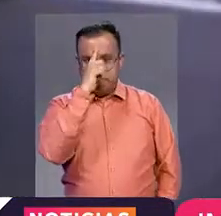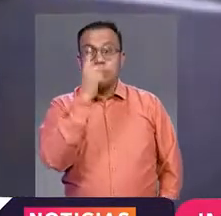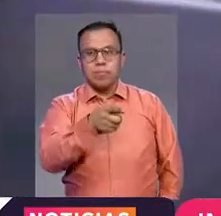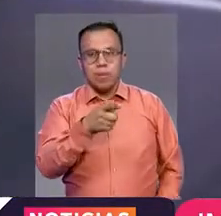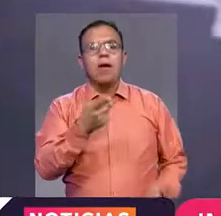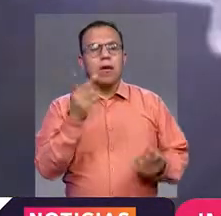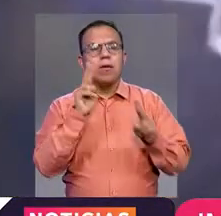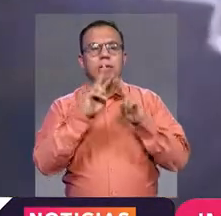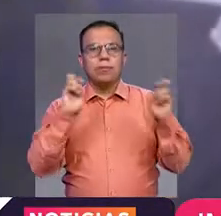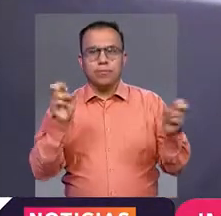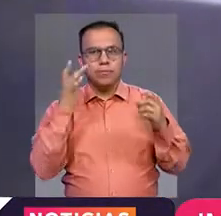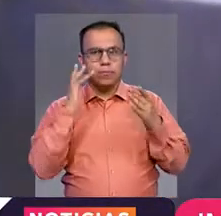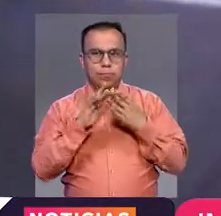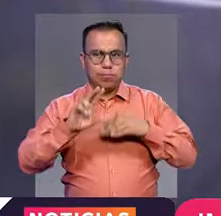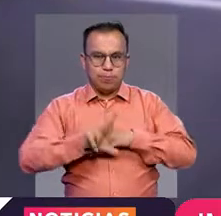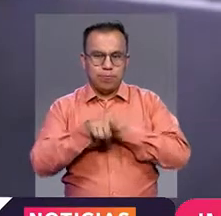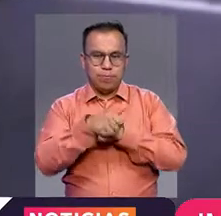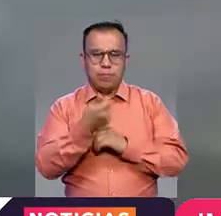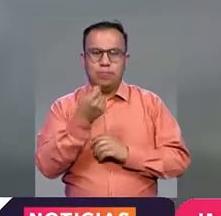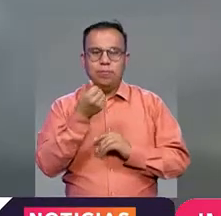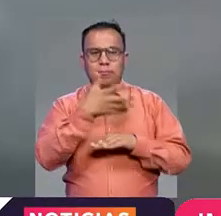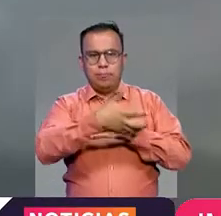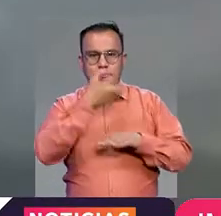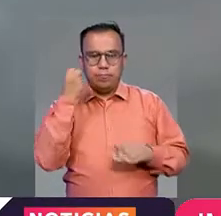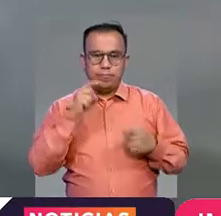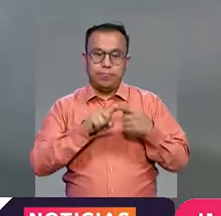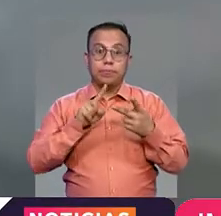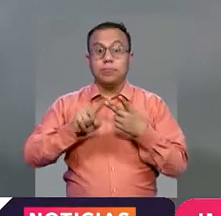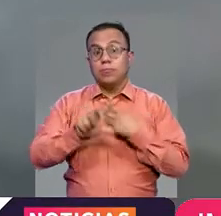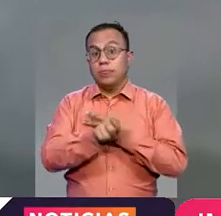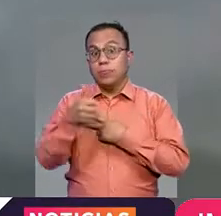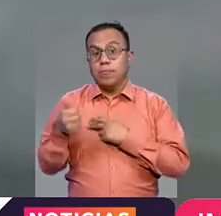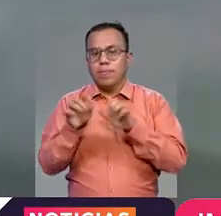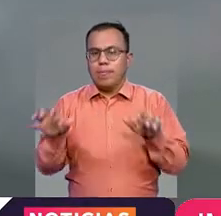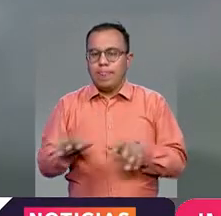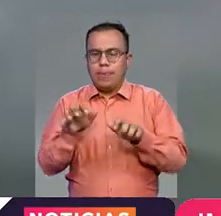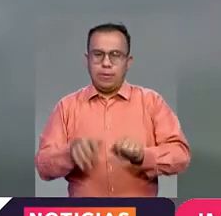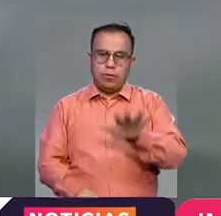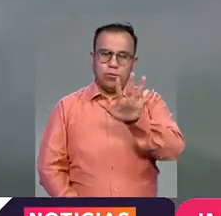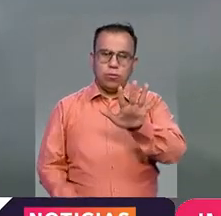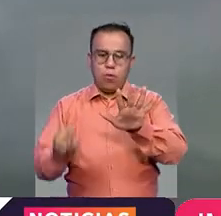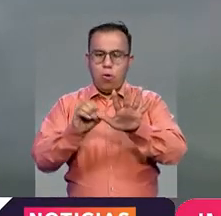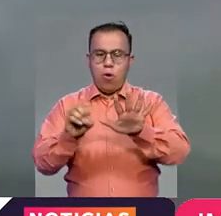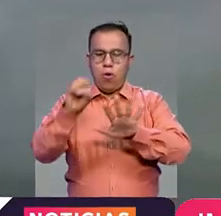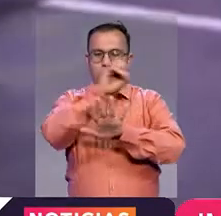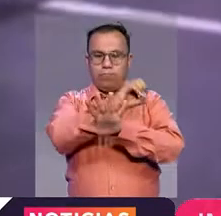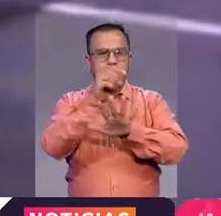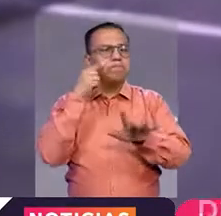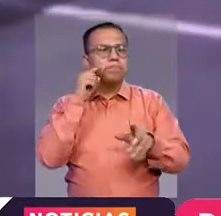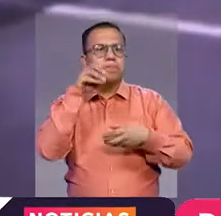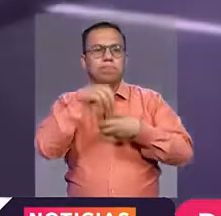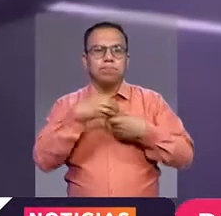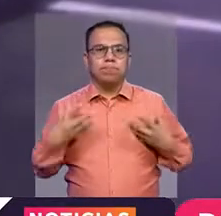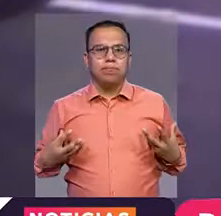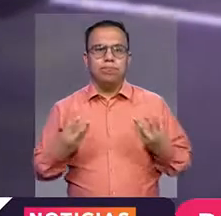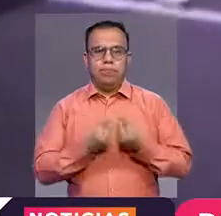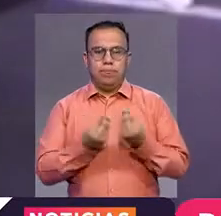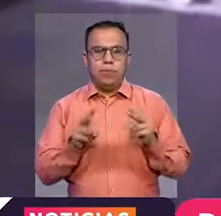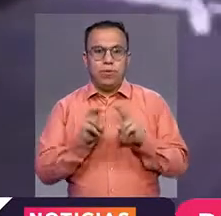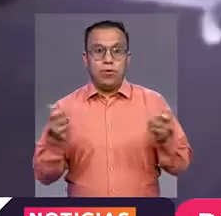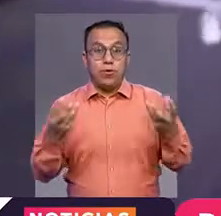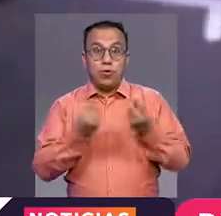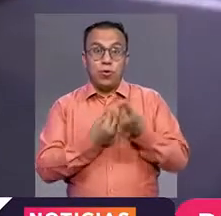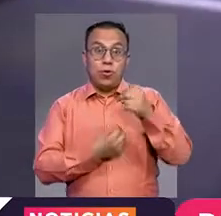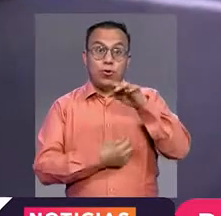dinero que acababan de retirar. En otra acción fueron judicializados 5 hombres que presuntamente pertenecían a la banda Los